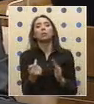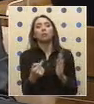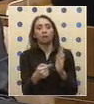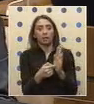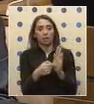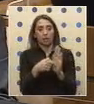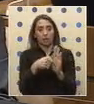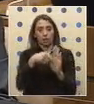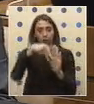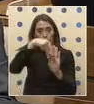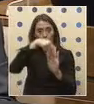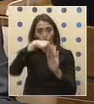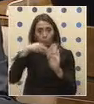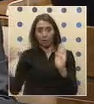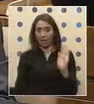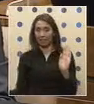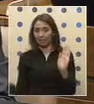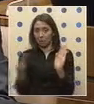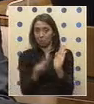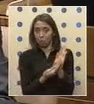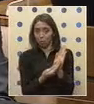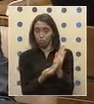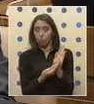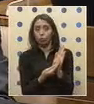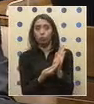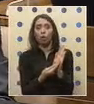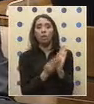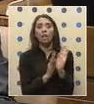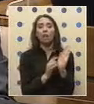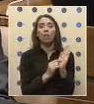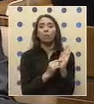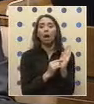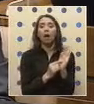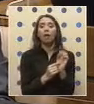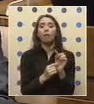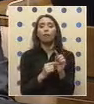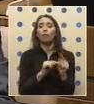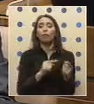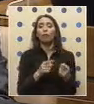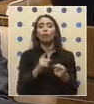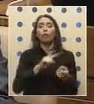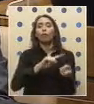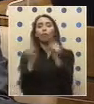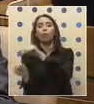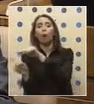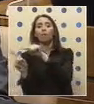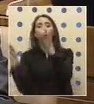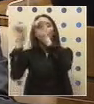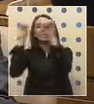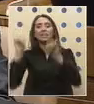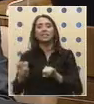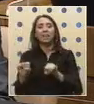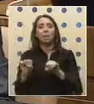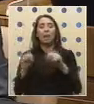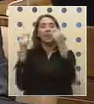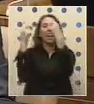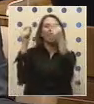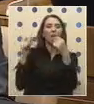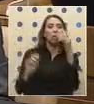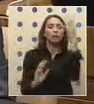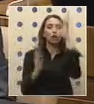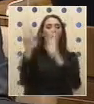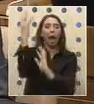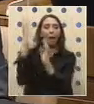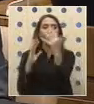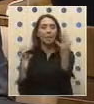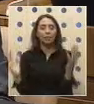norma propuesta no es más que una simple remisión al sistema de evaluación ambiental, pues no